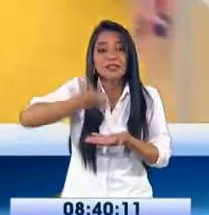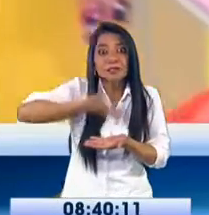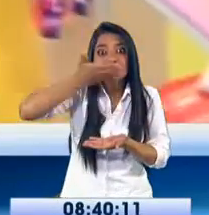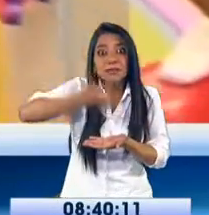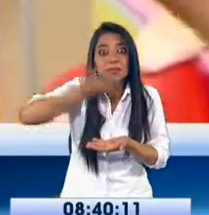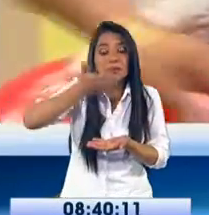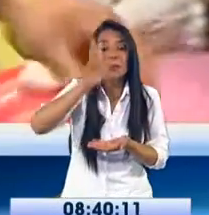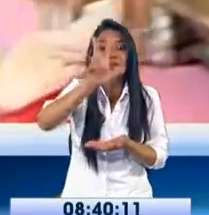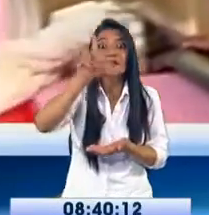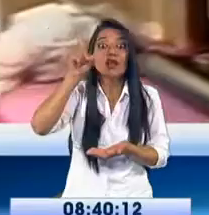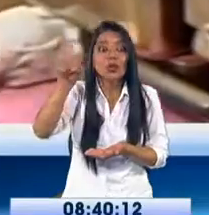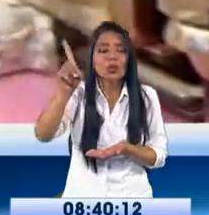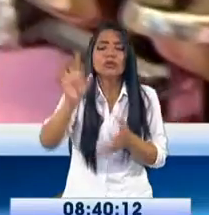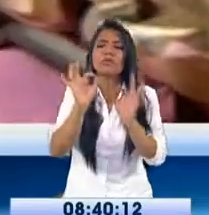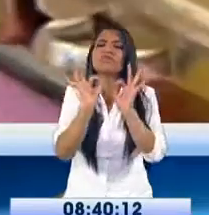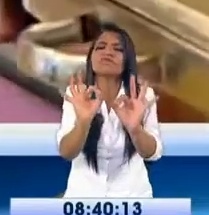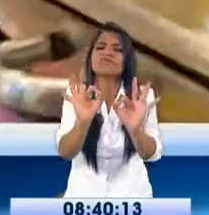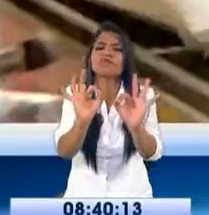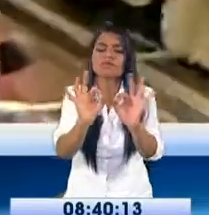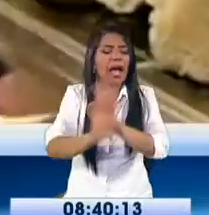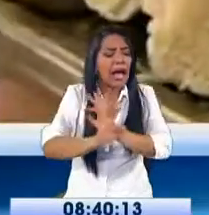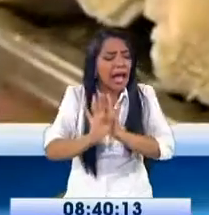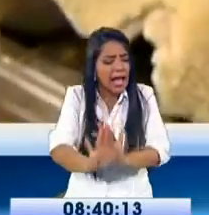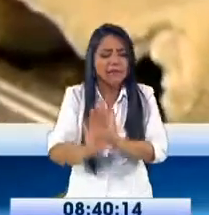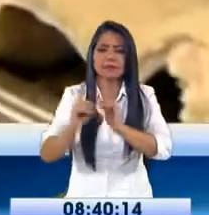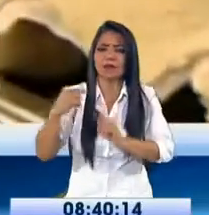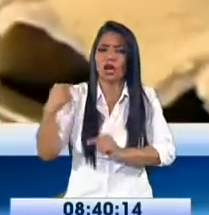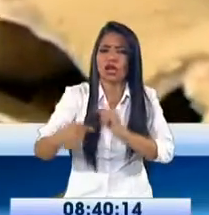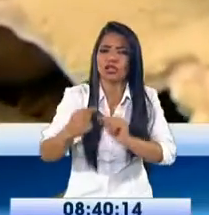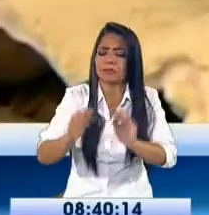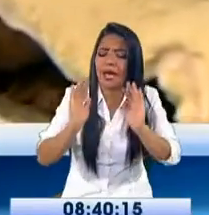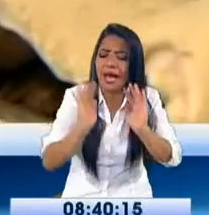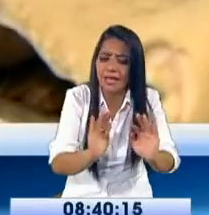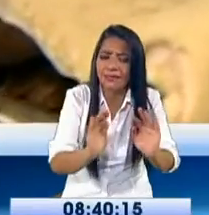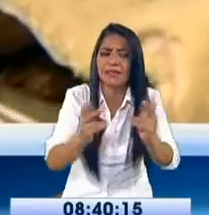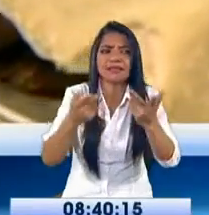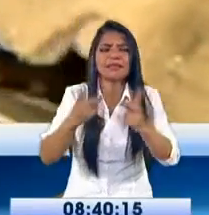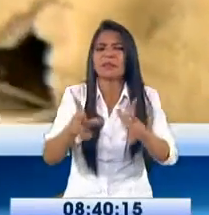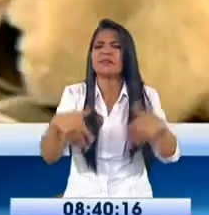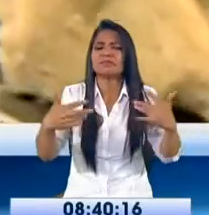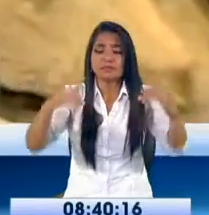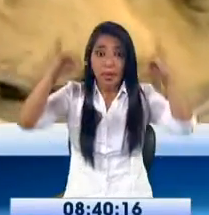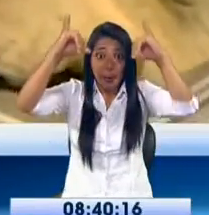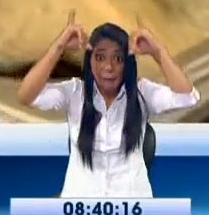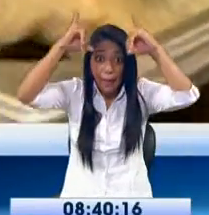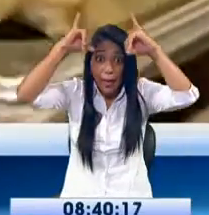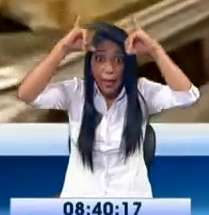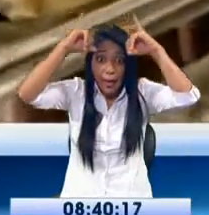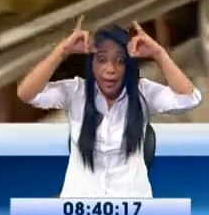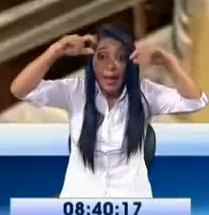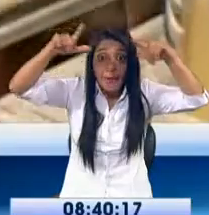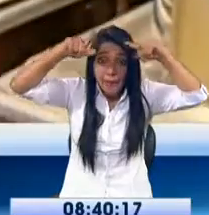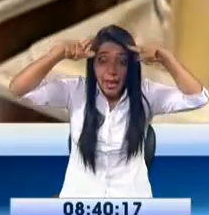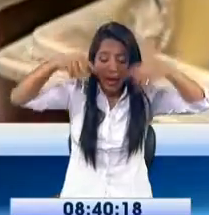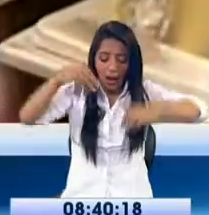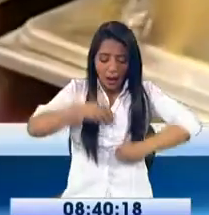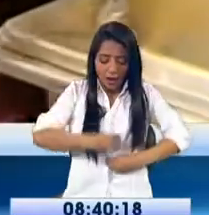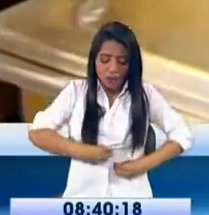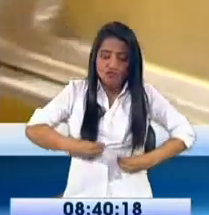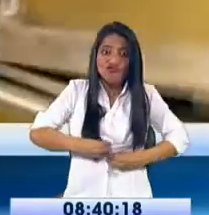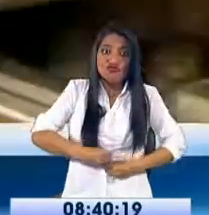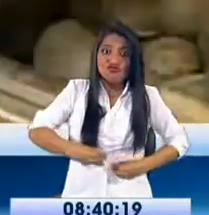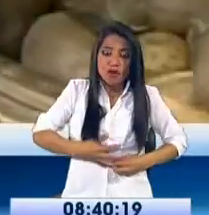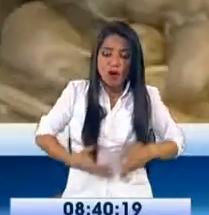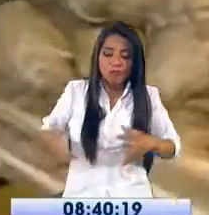son legítimos a su vez de las vísceras de la vaca tenemos todo lo que la guagua